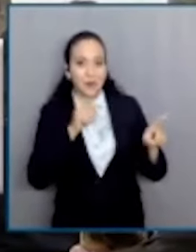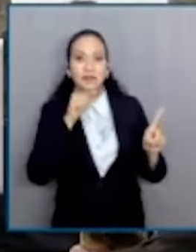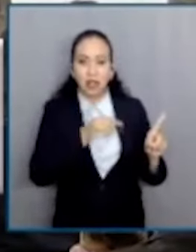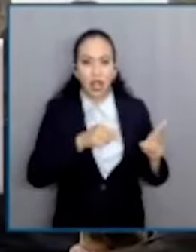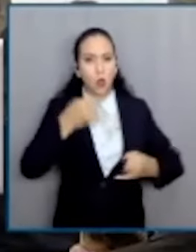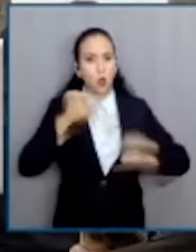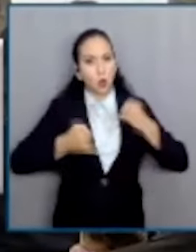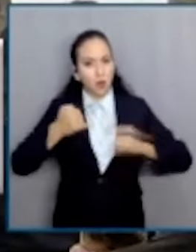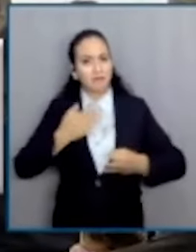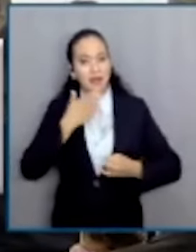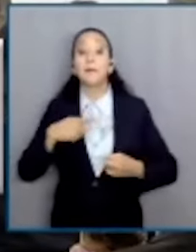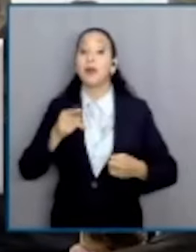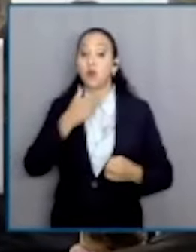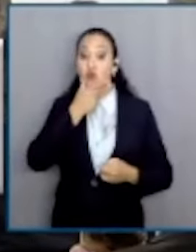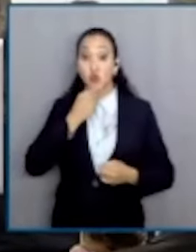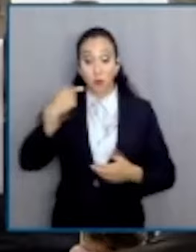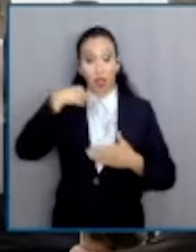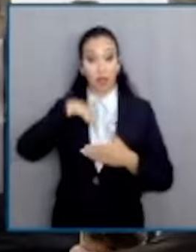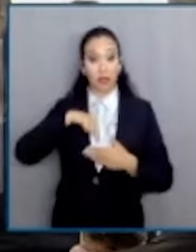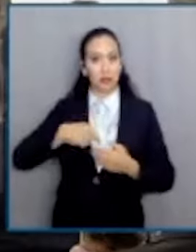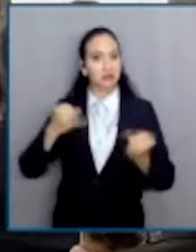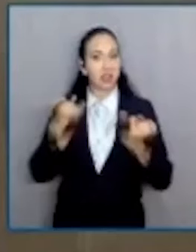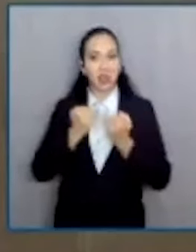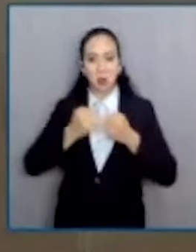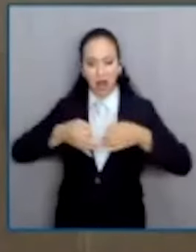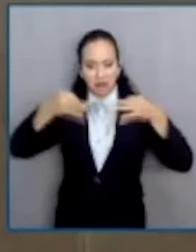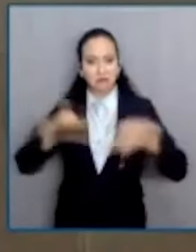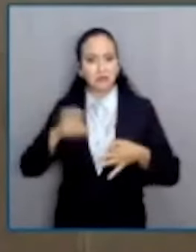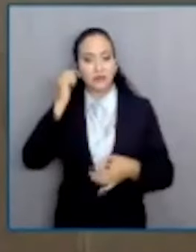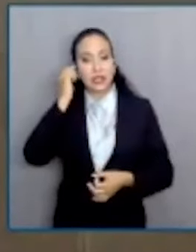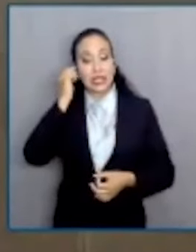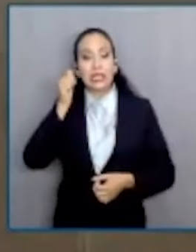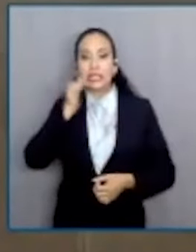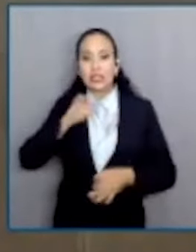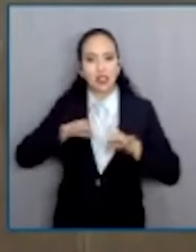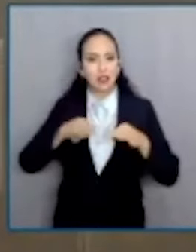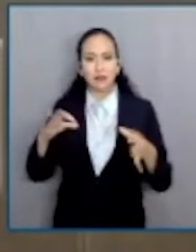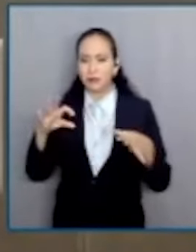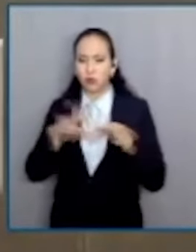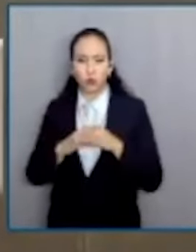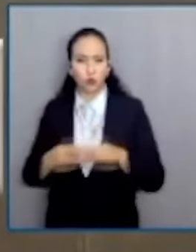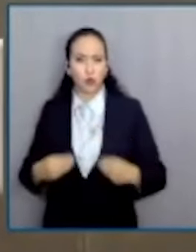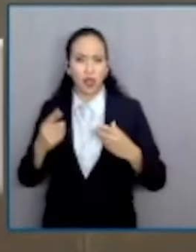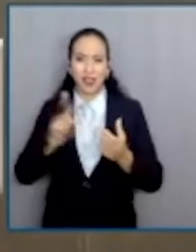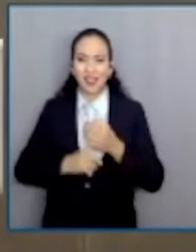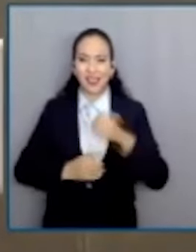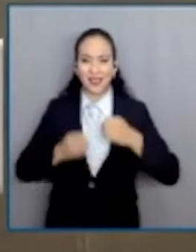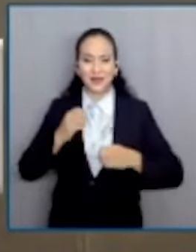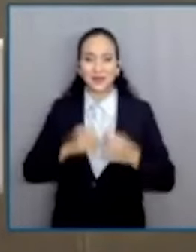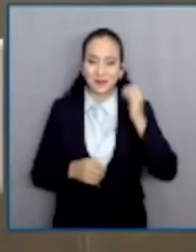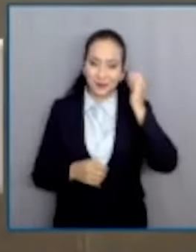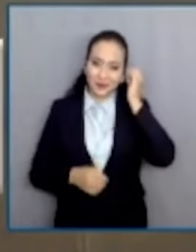congruente que ha entregado toda su vida al poder judicial es un gran juez constitucional pero ante todo es un gran